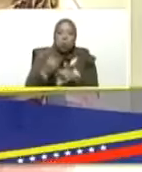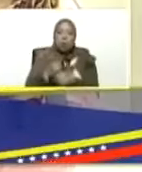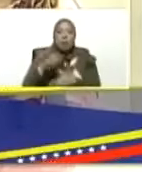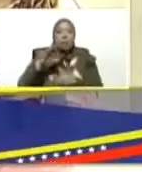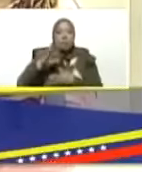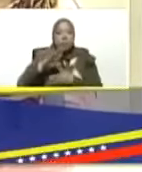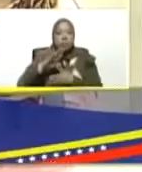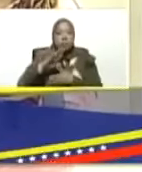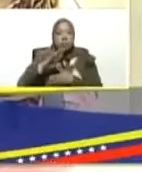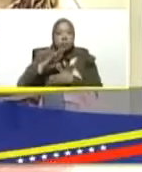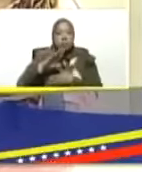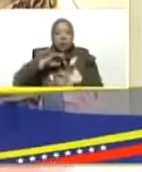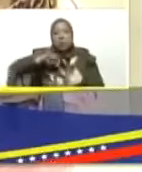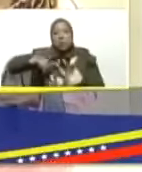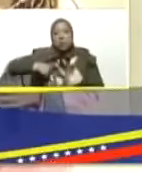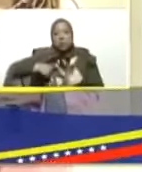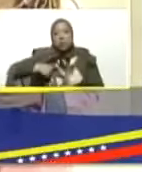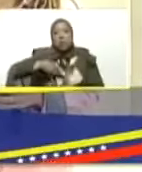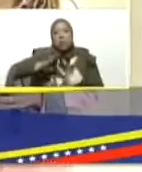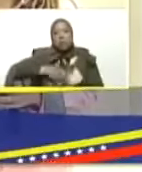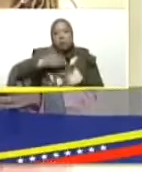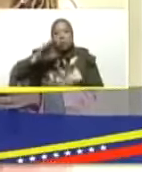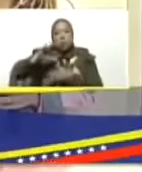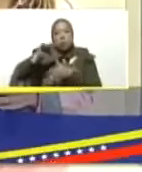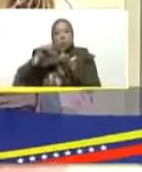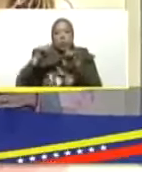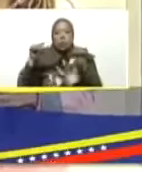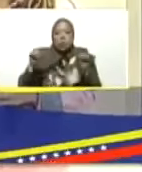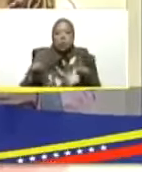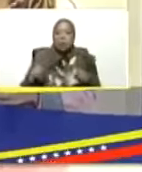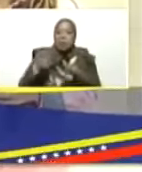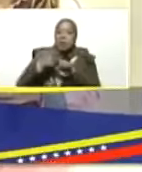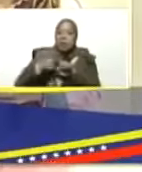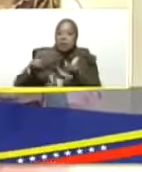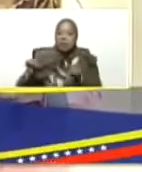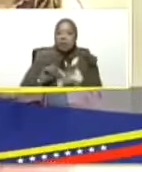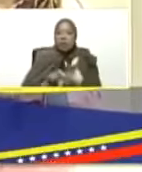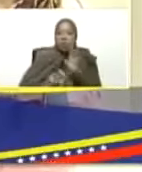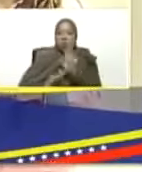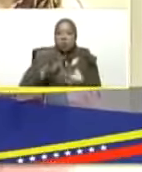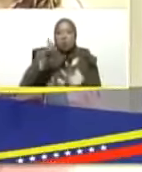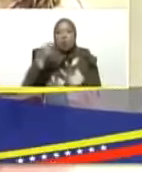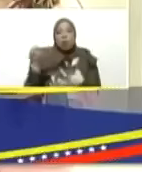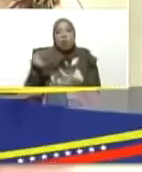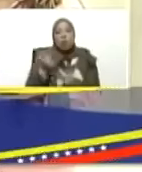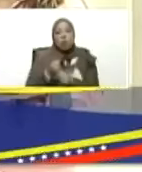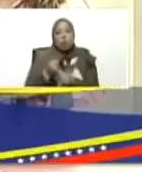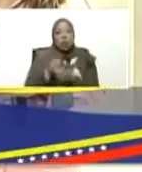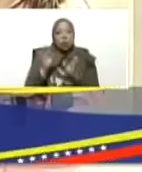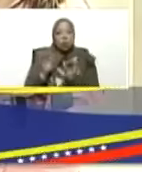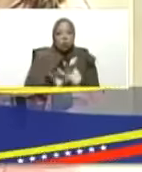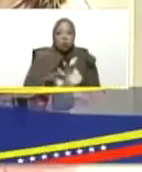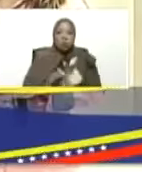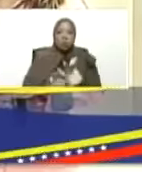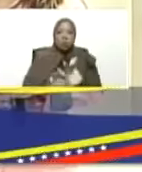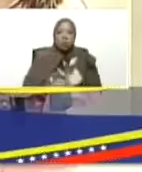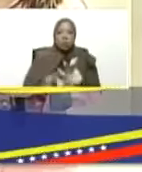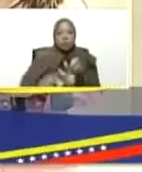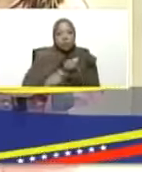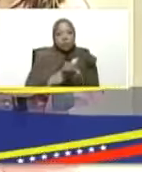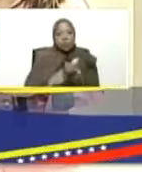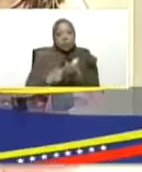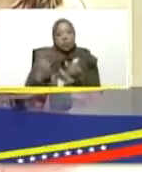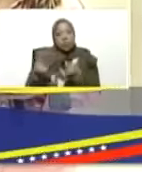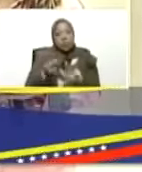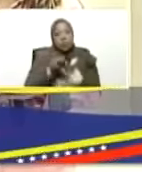América, nuestra América, sí se puede un modelo alternativo. Con crecimiento de la economía real, con apoyo de la